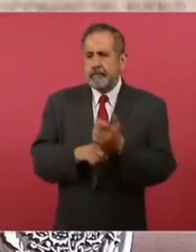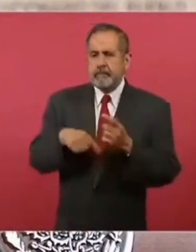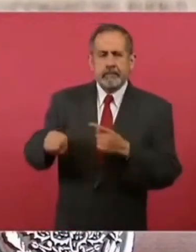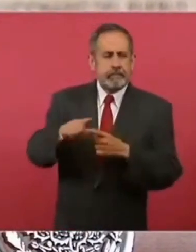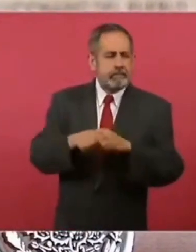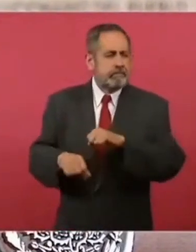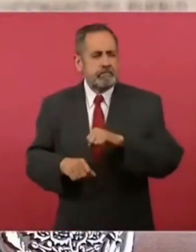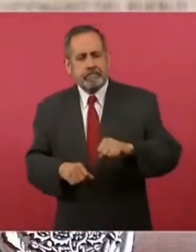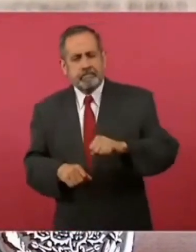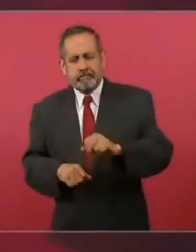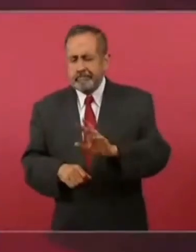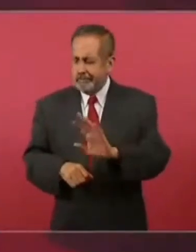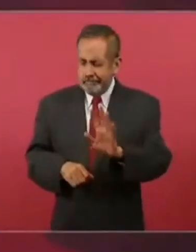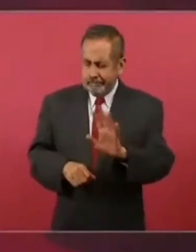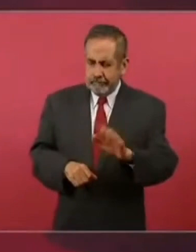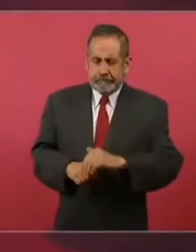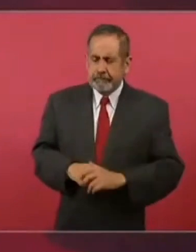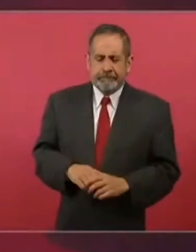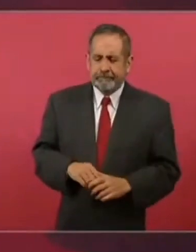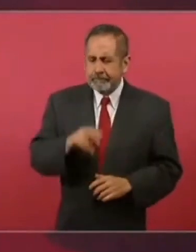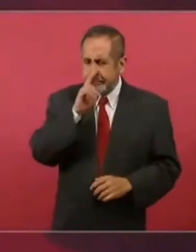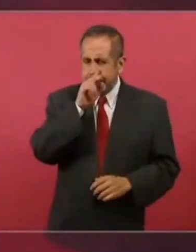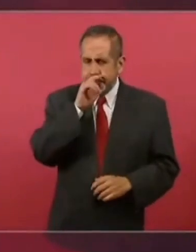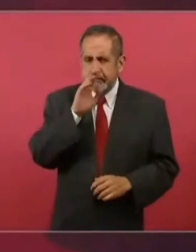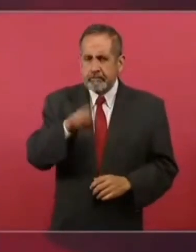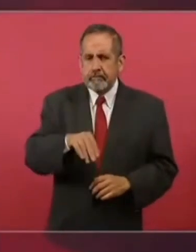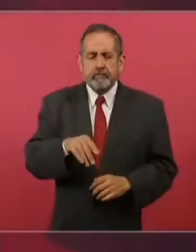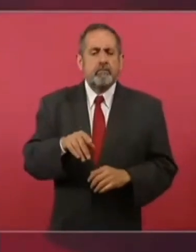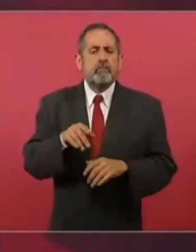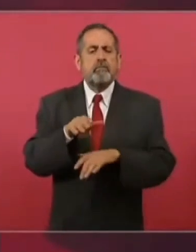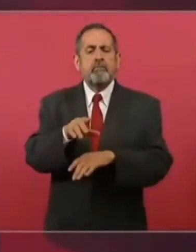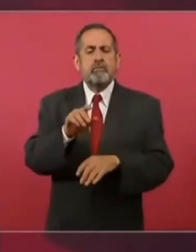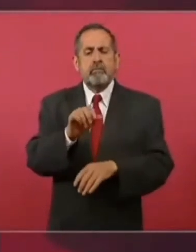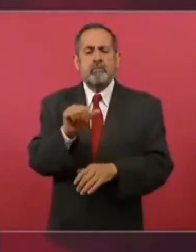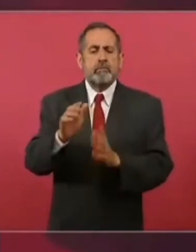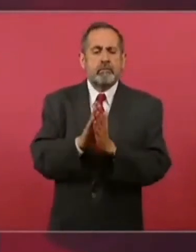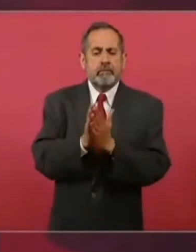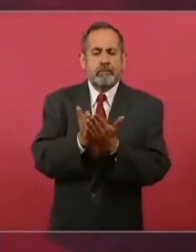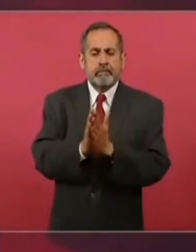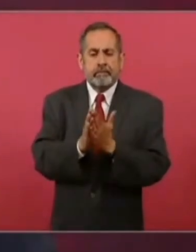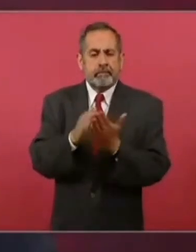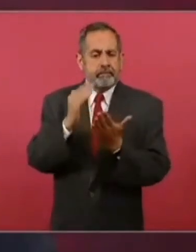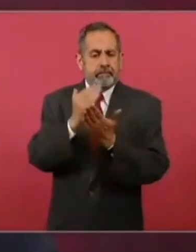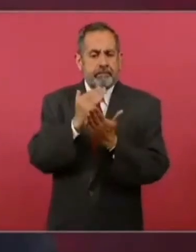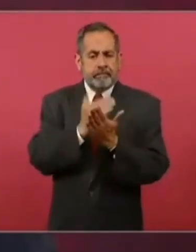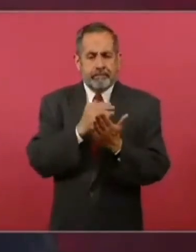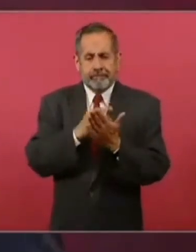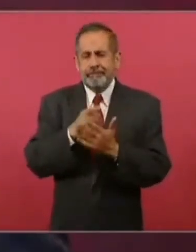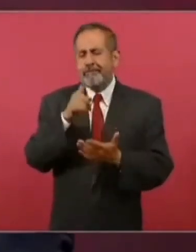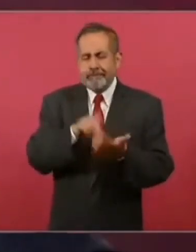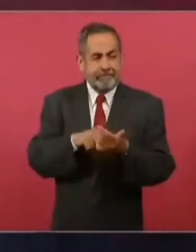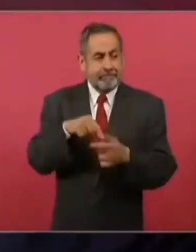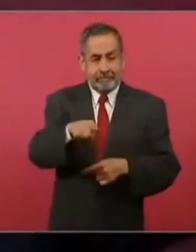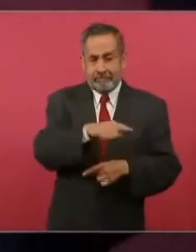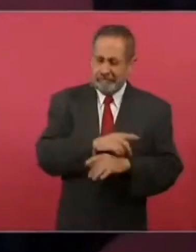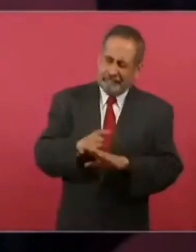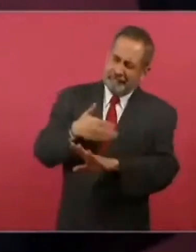resistencia es en lo de los libros de texto. Ahí ya